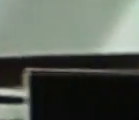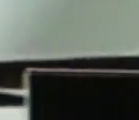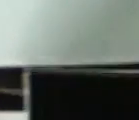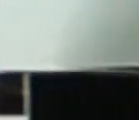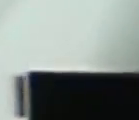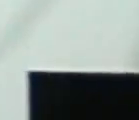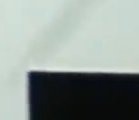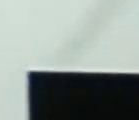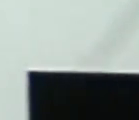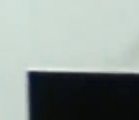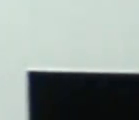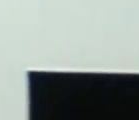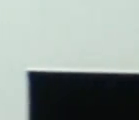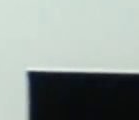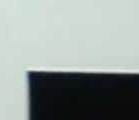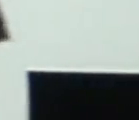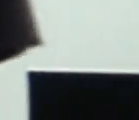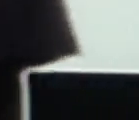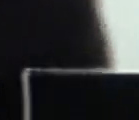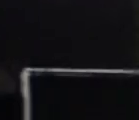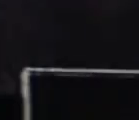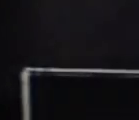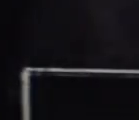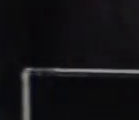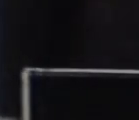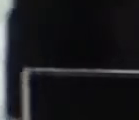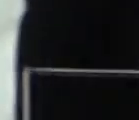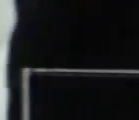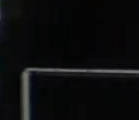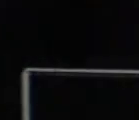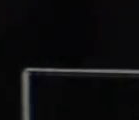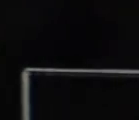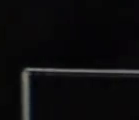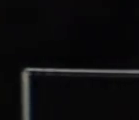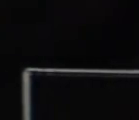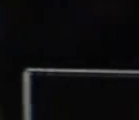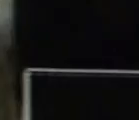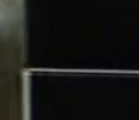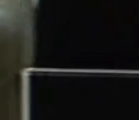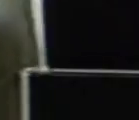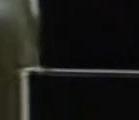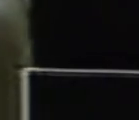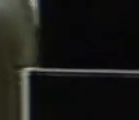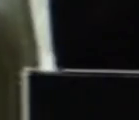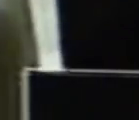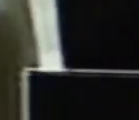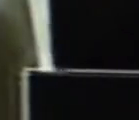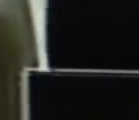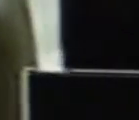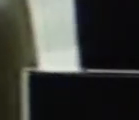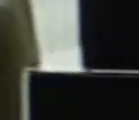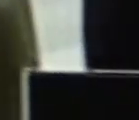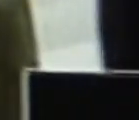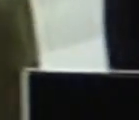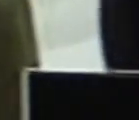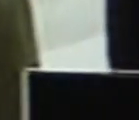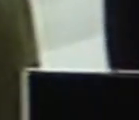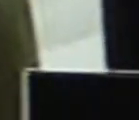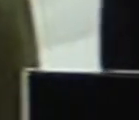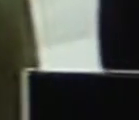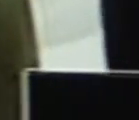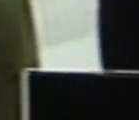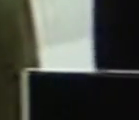se asomará el verde. Es un presidente que ha sido perseverante, tenemos que decirlo, saluda aquí a Enrique Peña